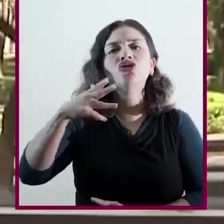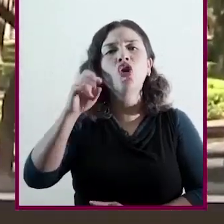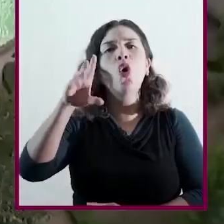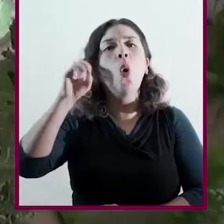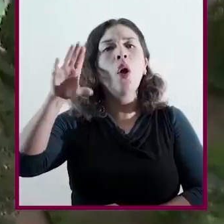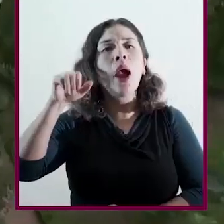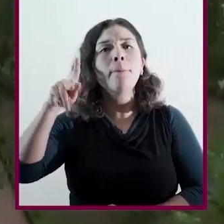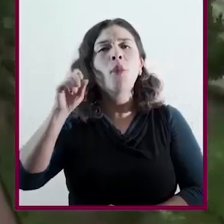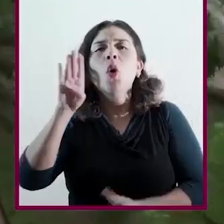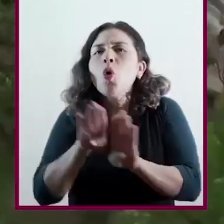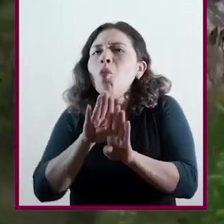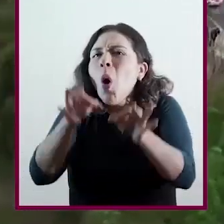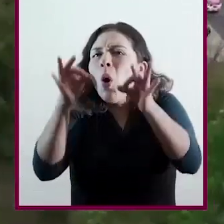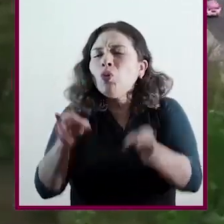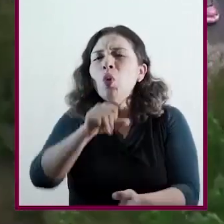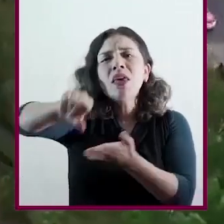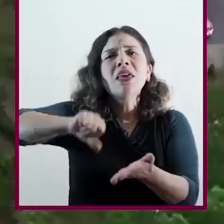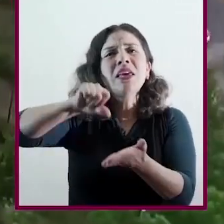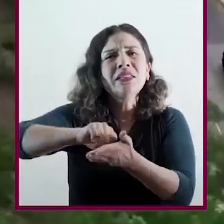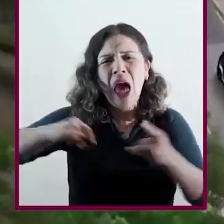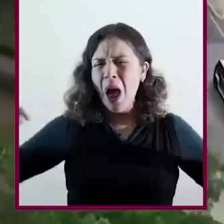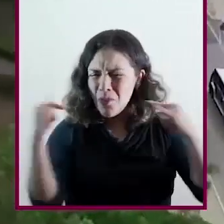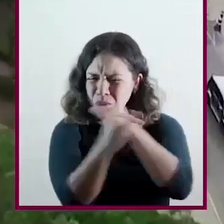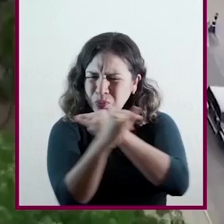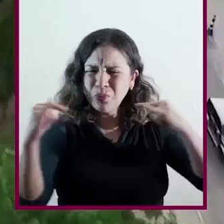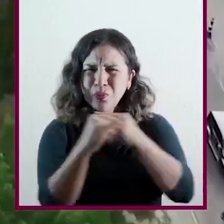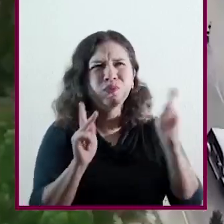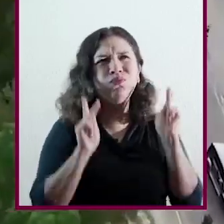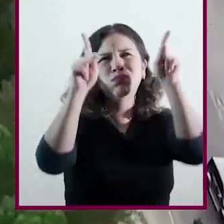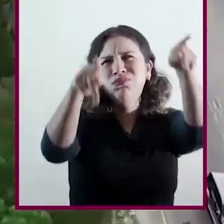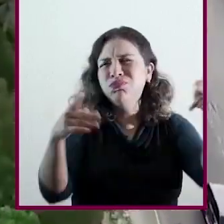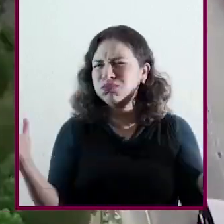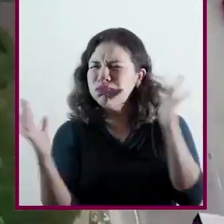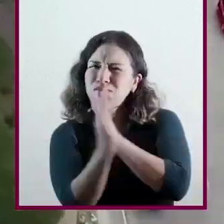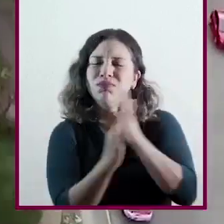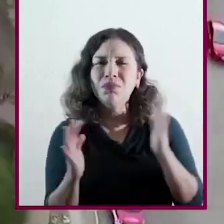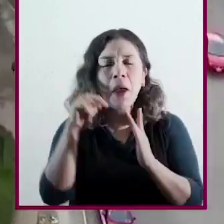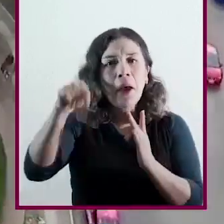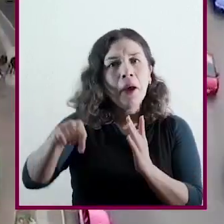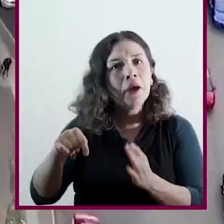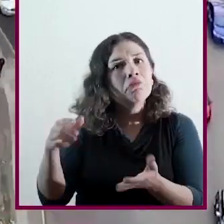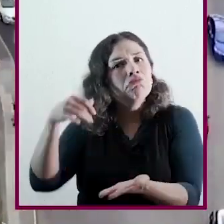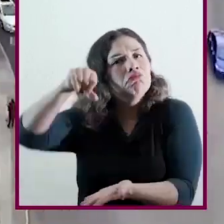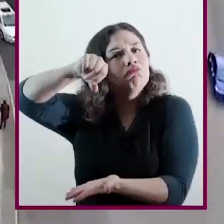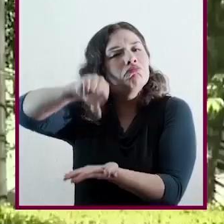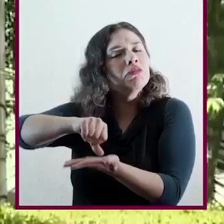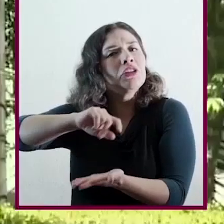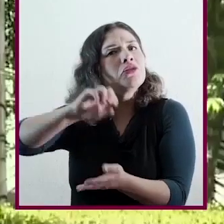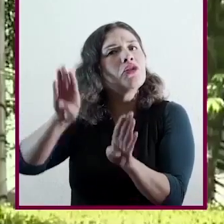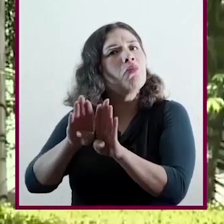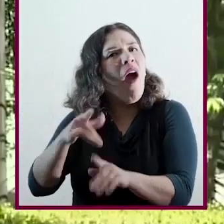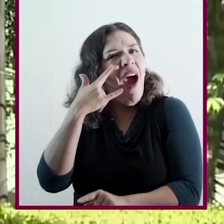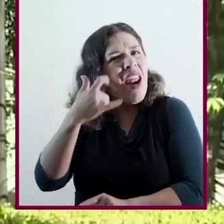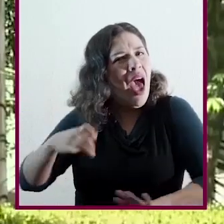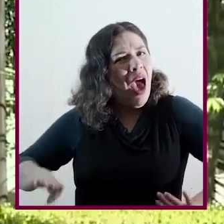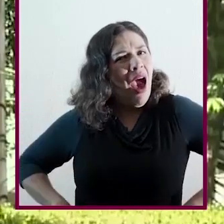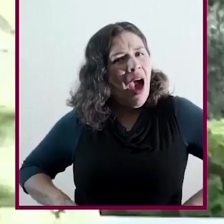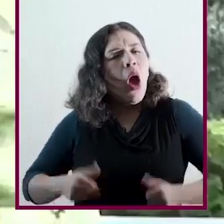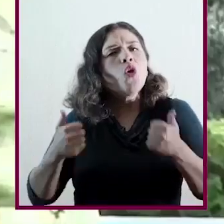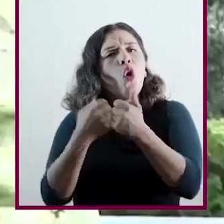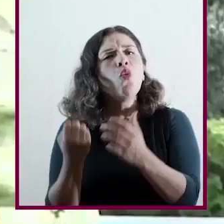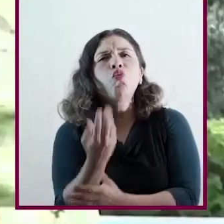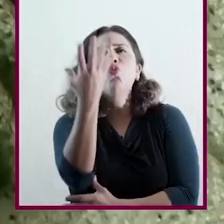Ocampo, una auténtica isla entre las vías rápidas, puentes y pasos a desnivel, que guarda una